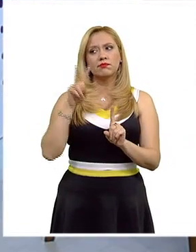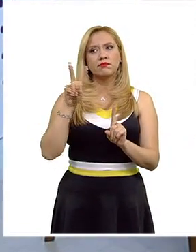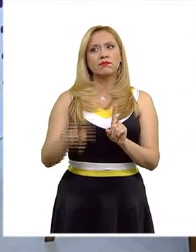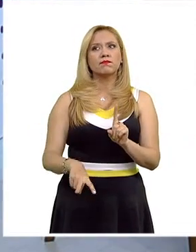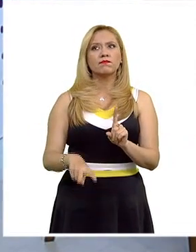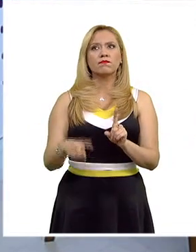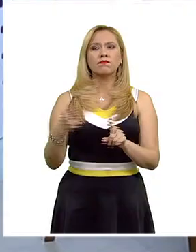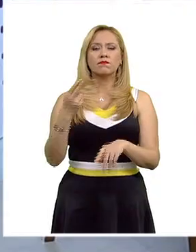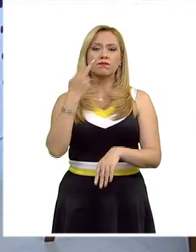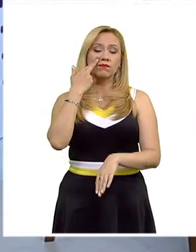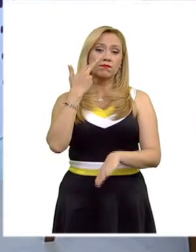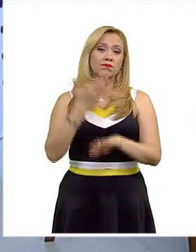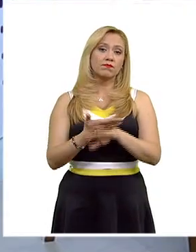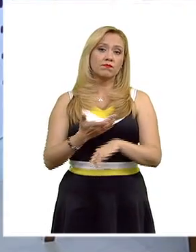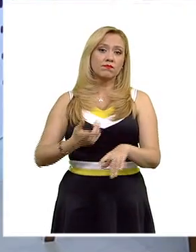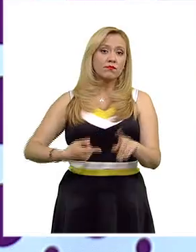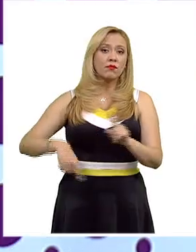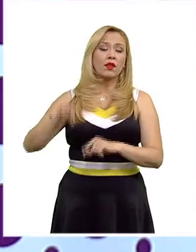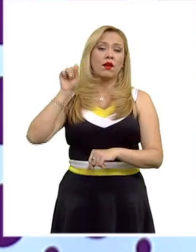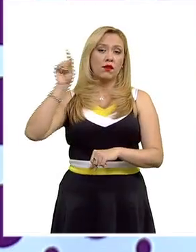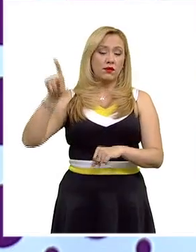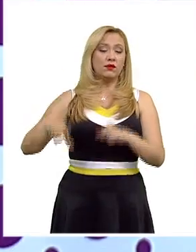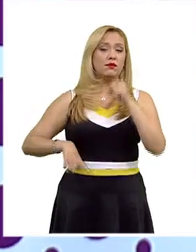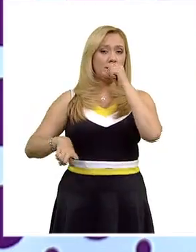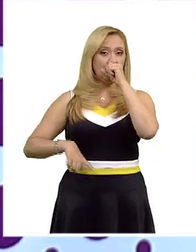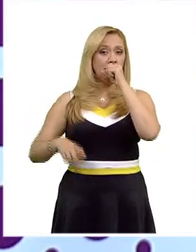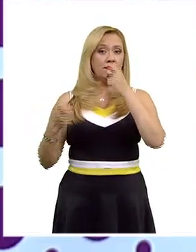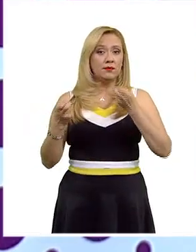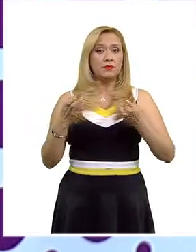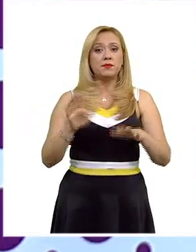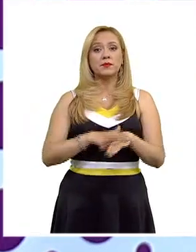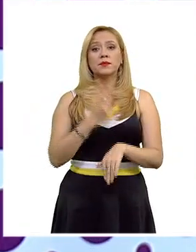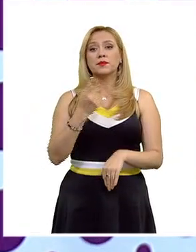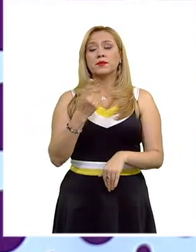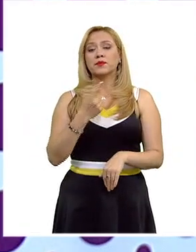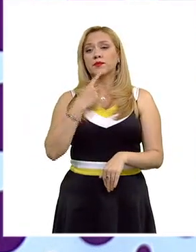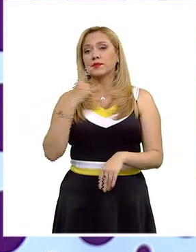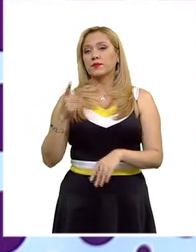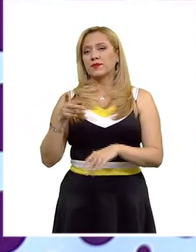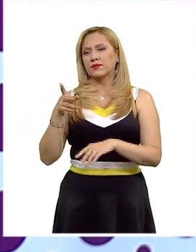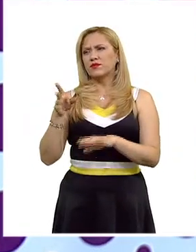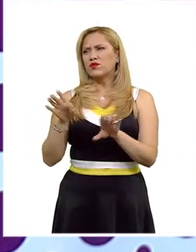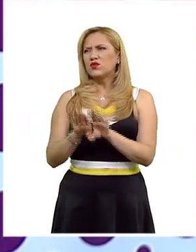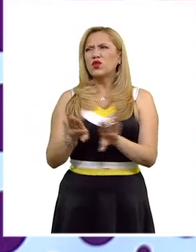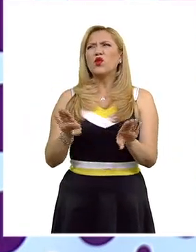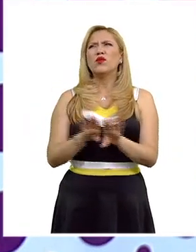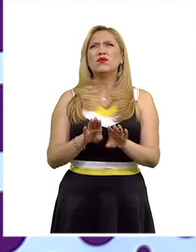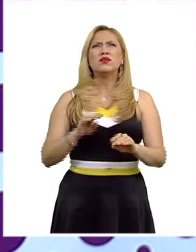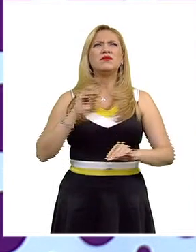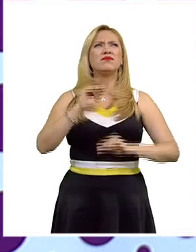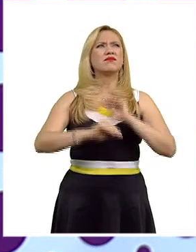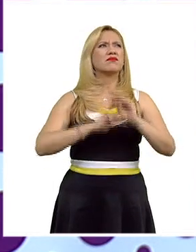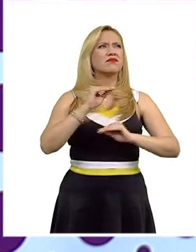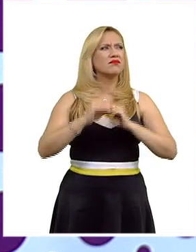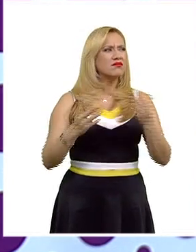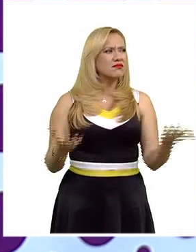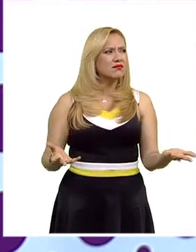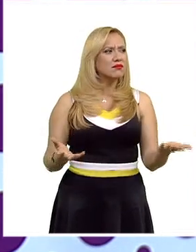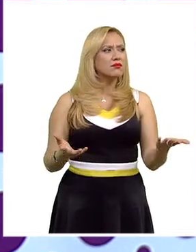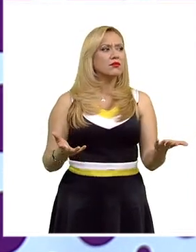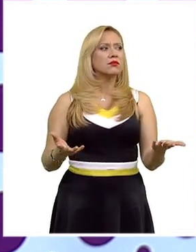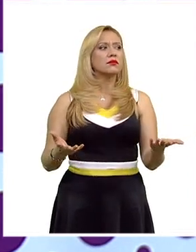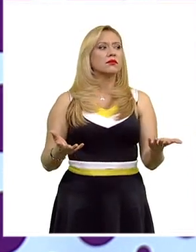presente también la responsabilidad del Estado. Entonces, porque en el corte comentábamos, ¿no? O sea, cómo se construye, y también en el segmento